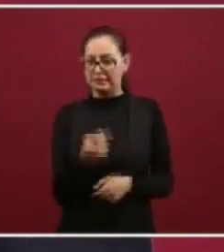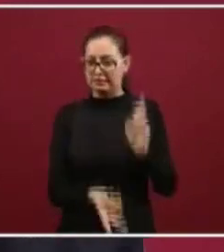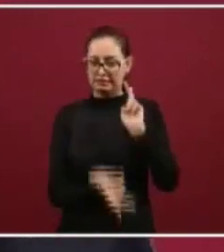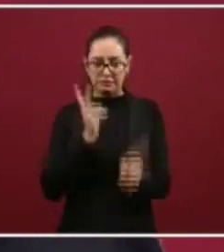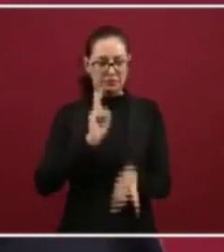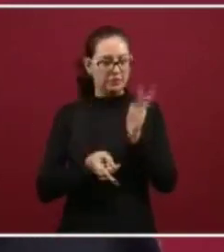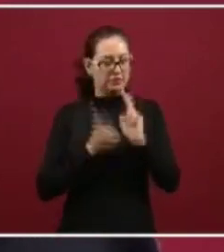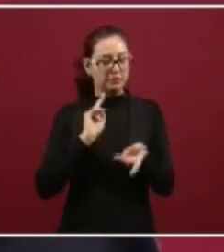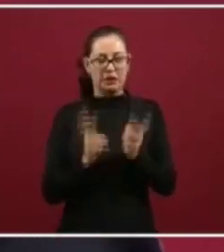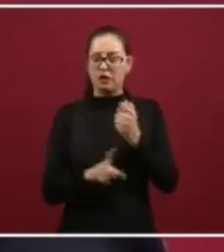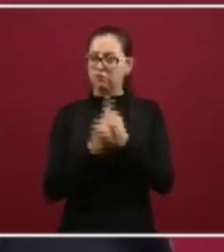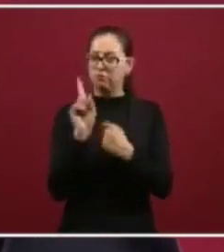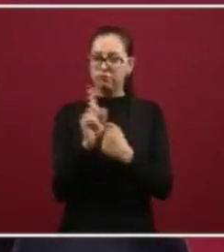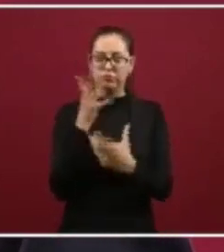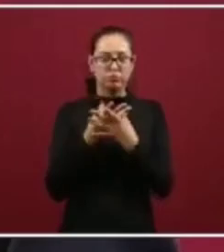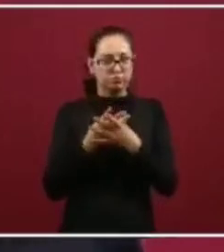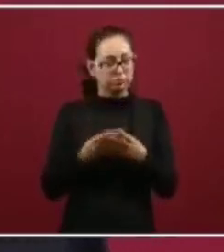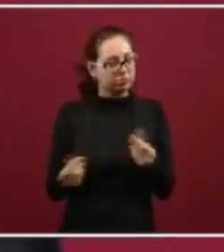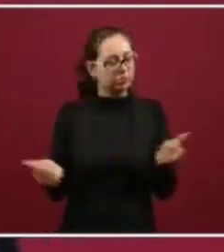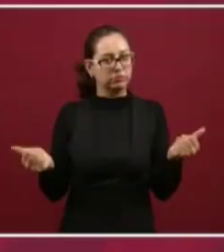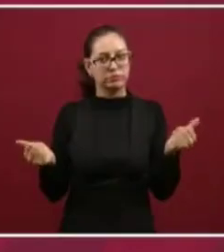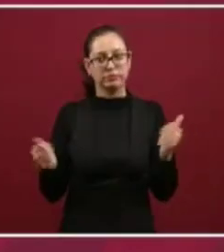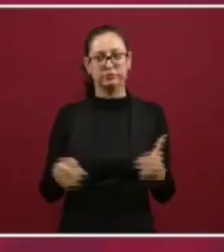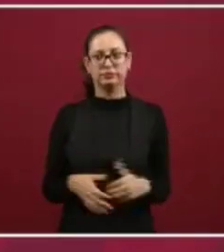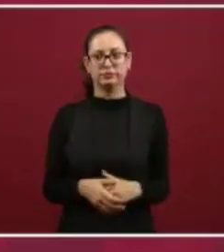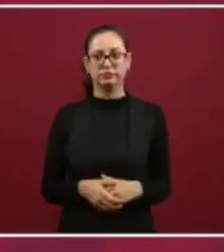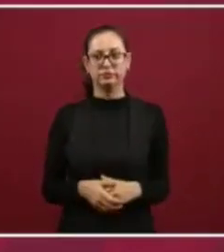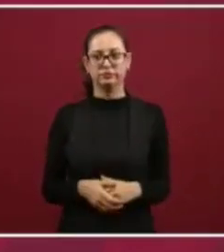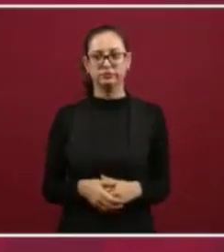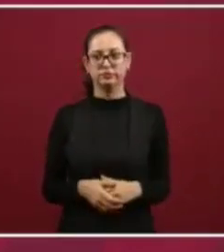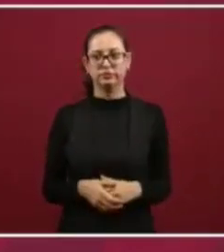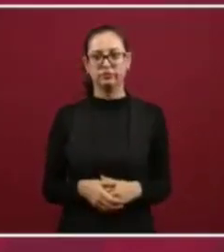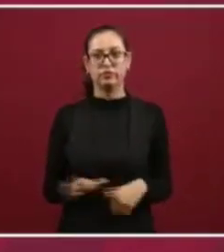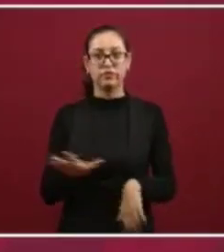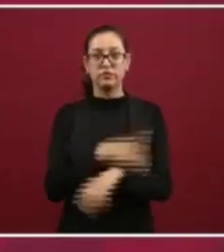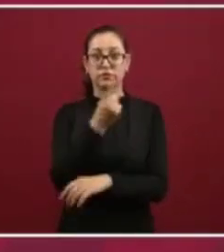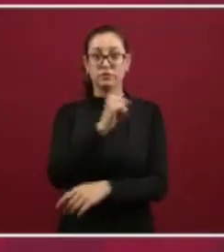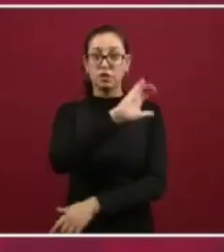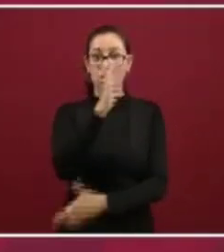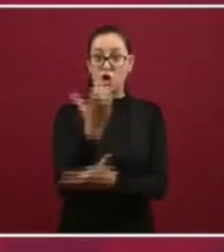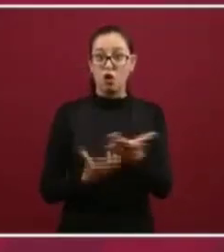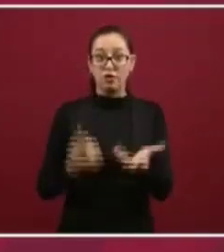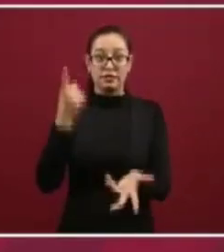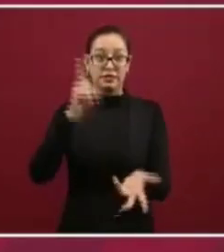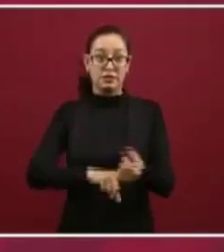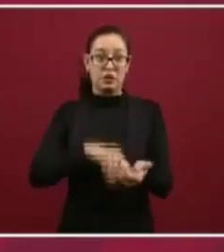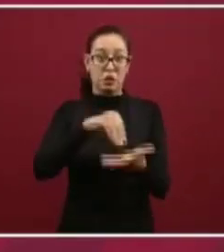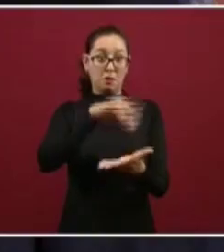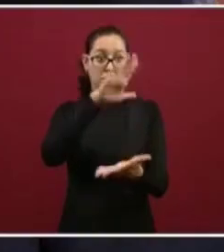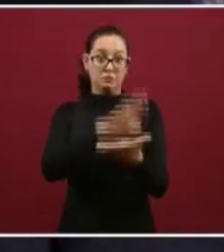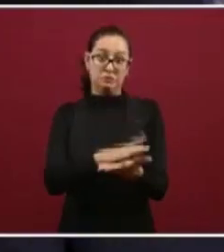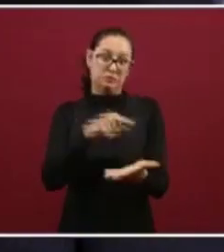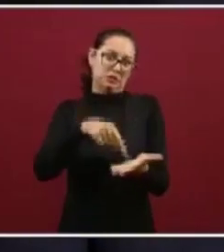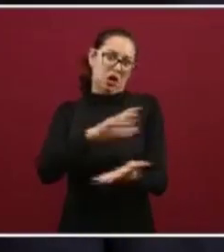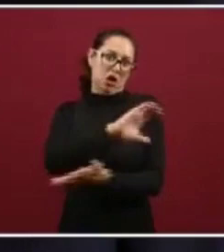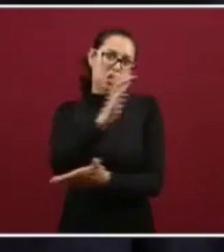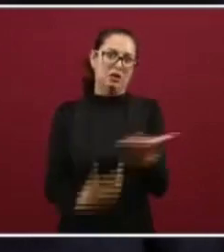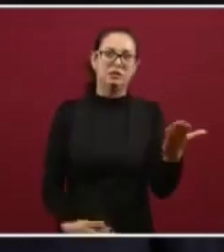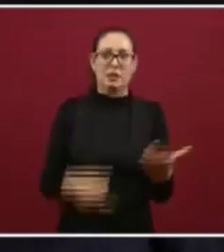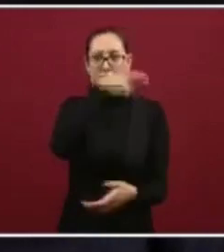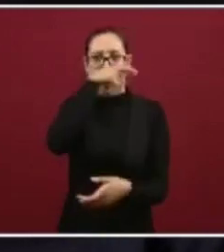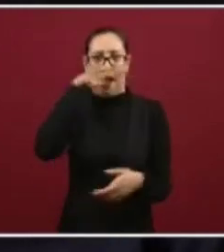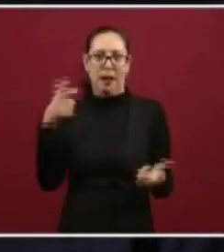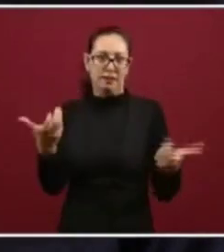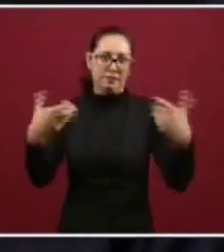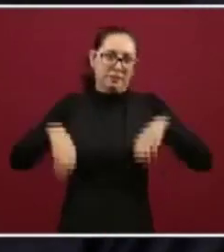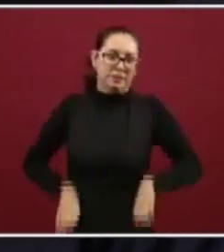y buscar una solución, porque en las cláusulas de estos contratos leoninos se establece